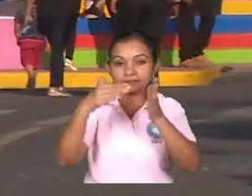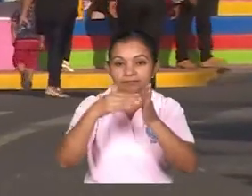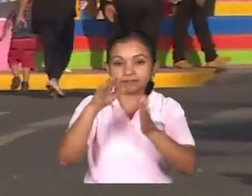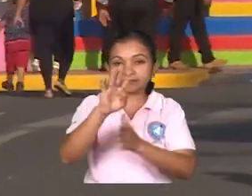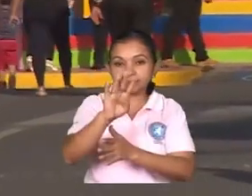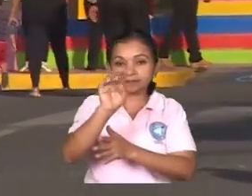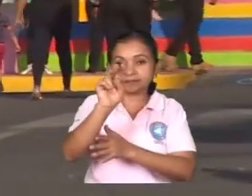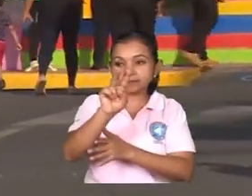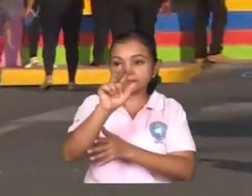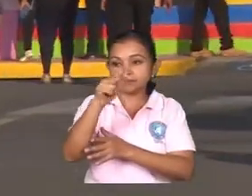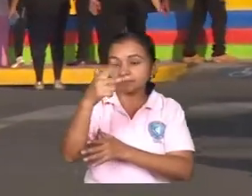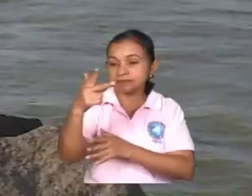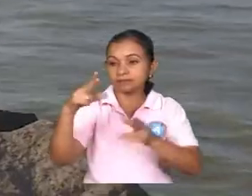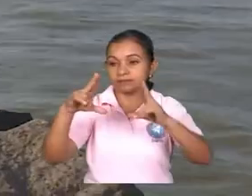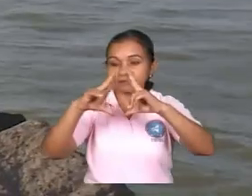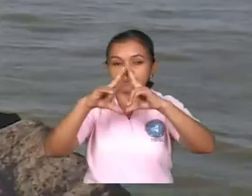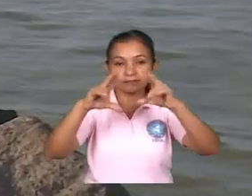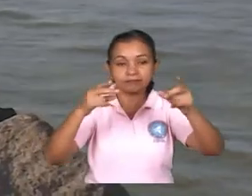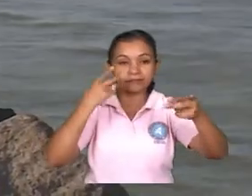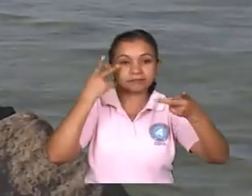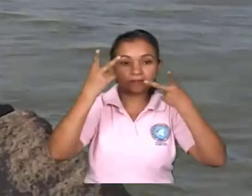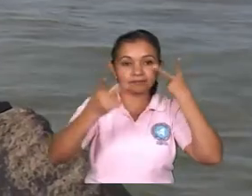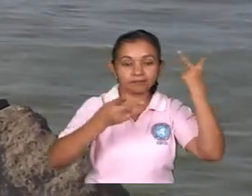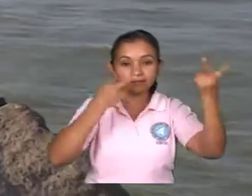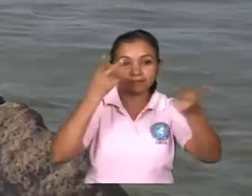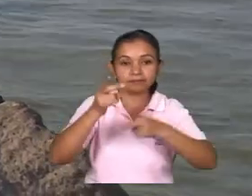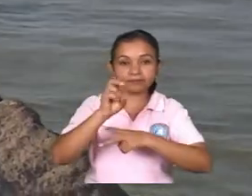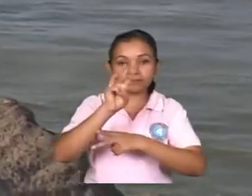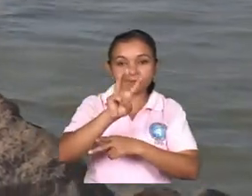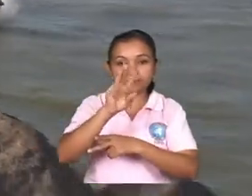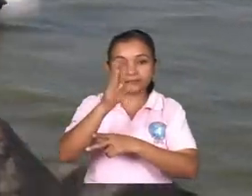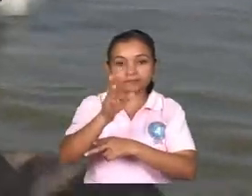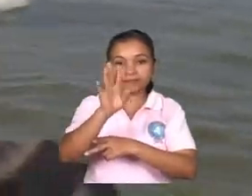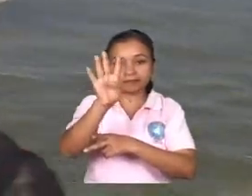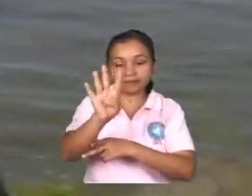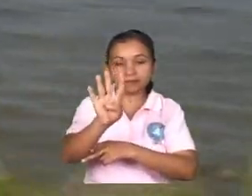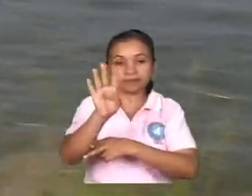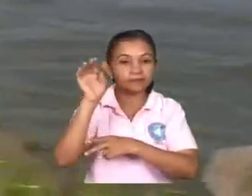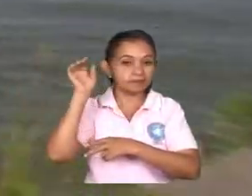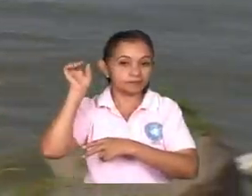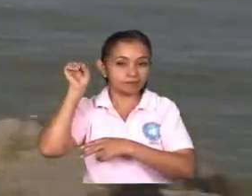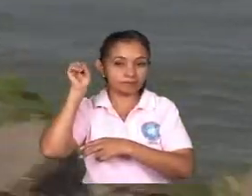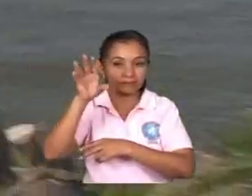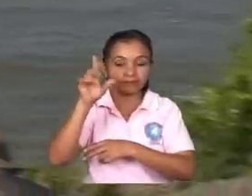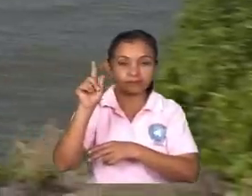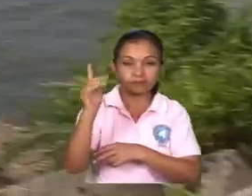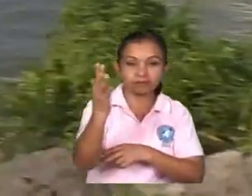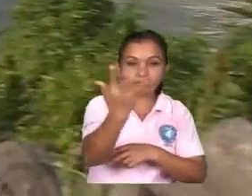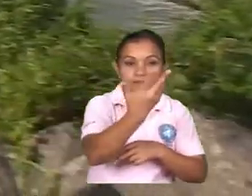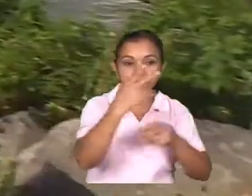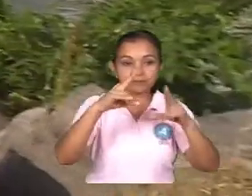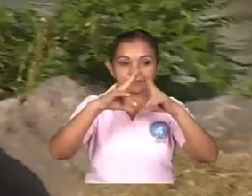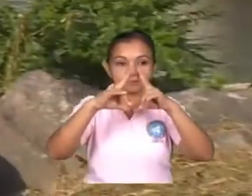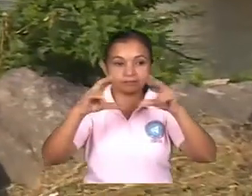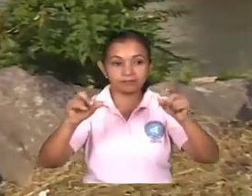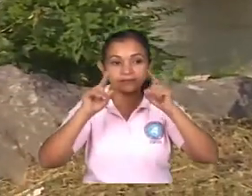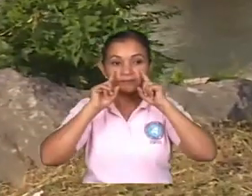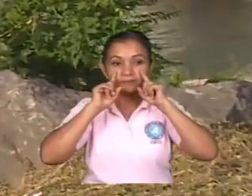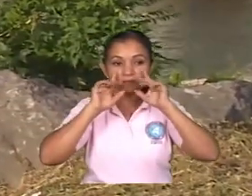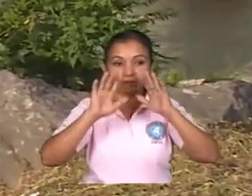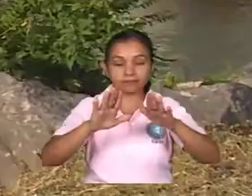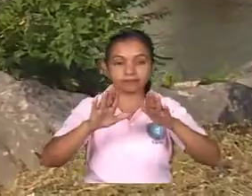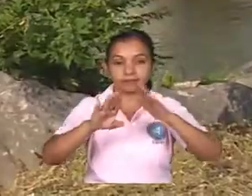636.428 nicaragüenses visitaron 394 sitios turísticos en todo el país con seguridad